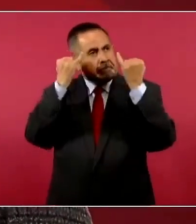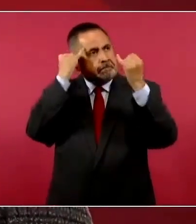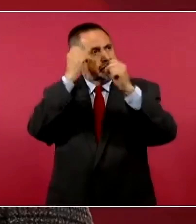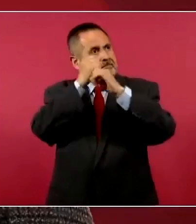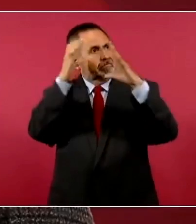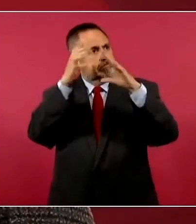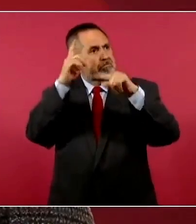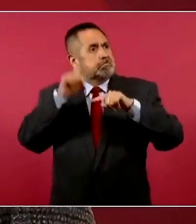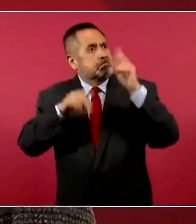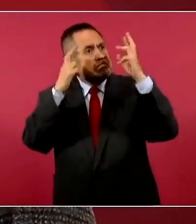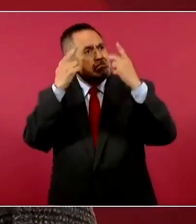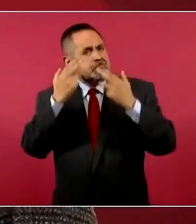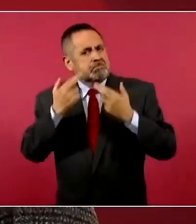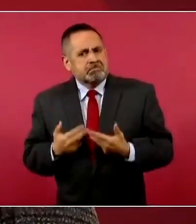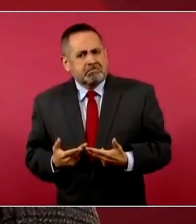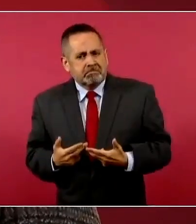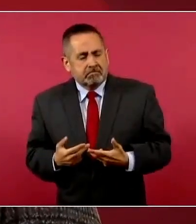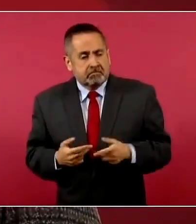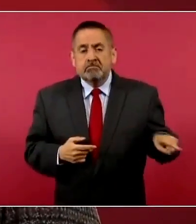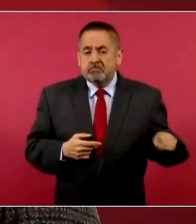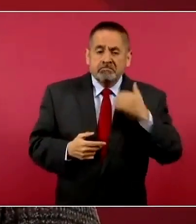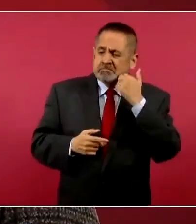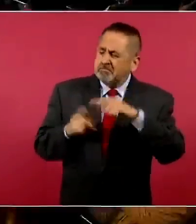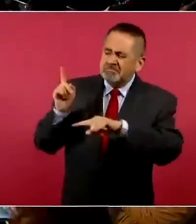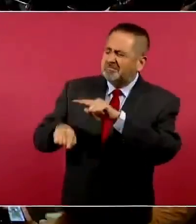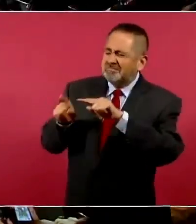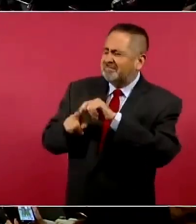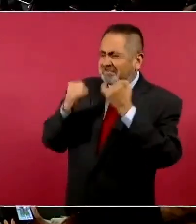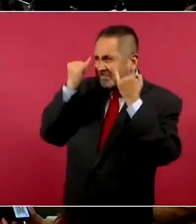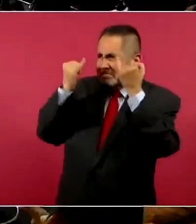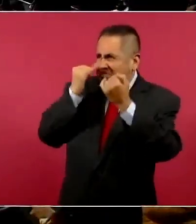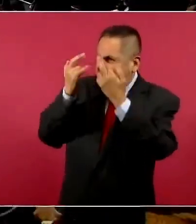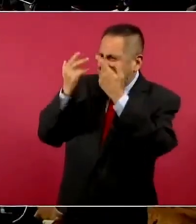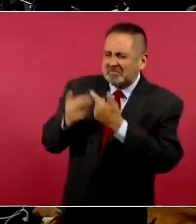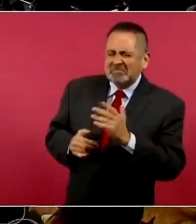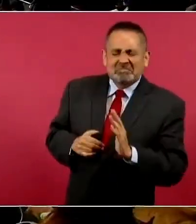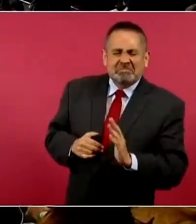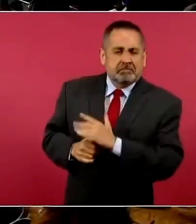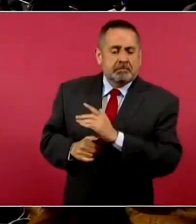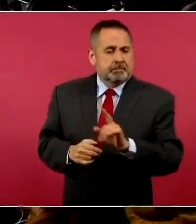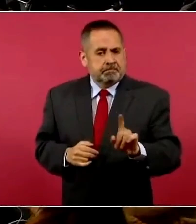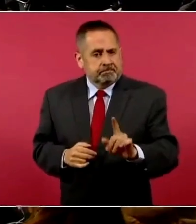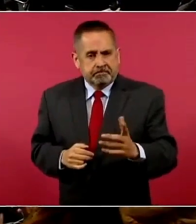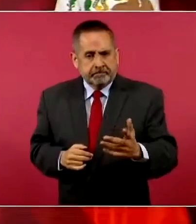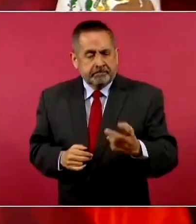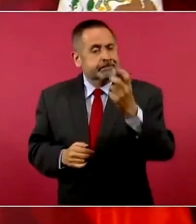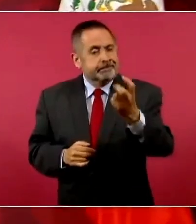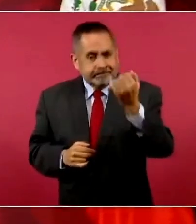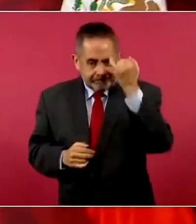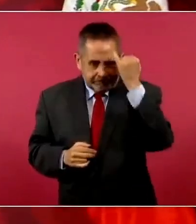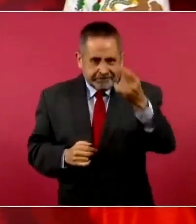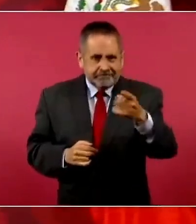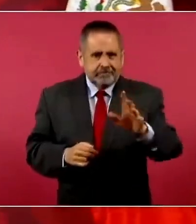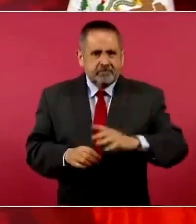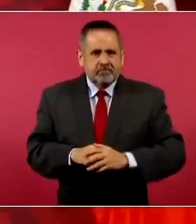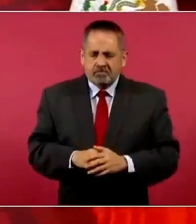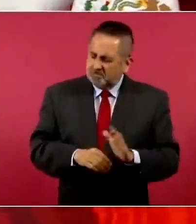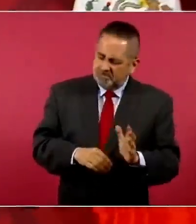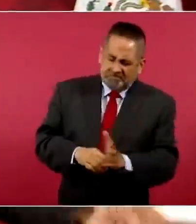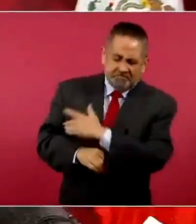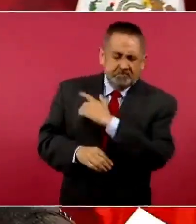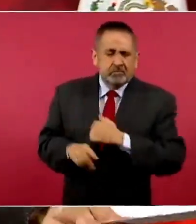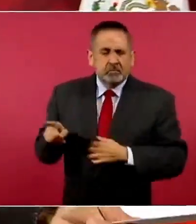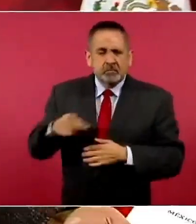imaginación, queriéndoles quitar la imaginación. Pero era eso, o sea, no, ¿cómo